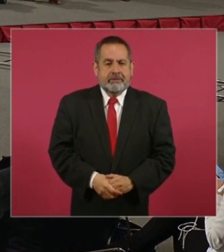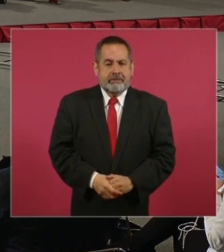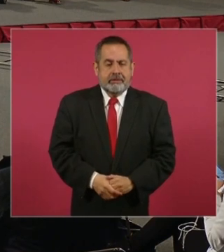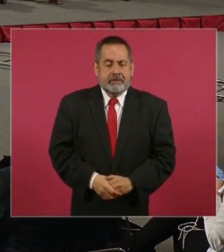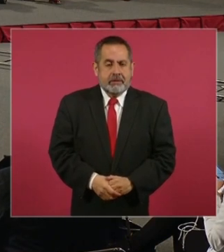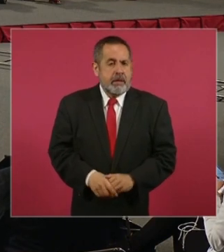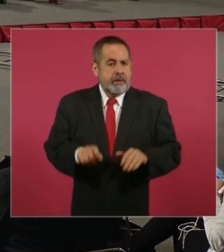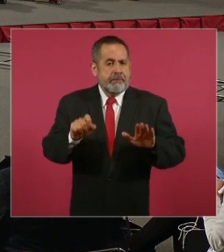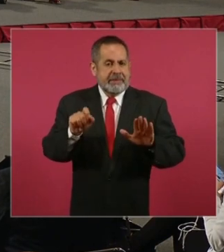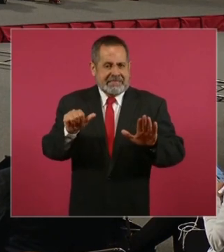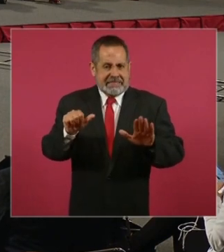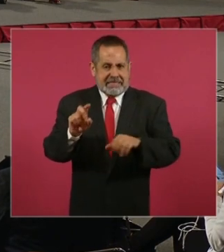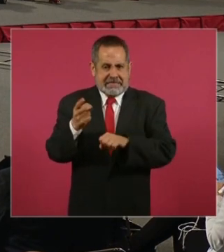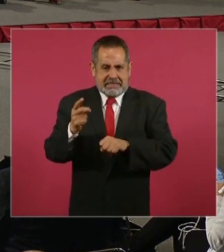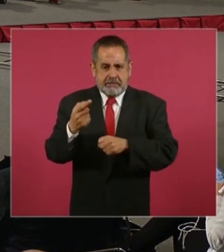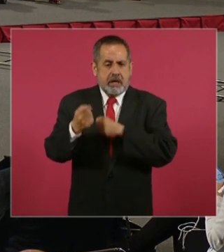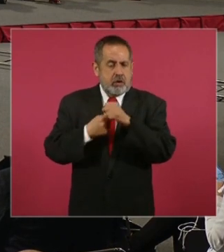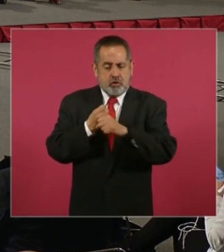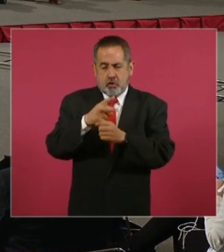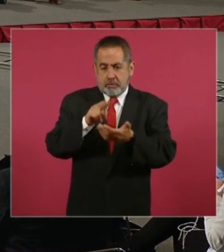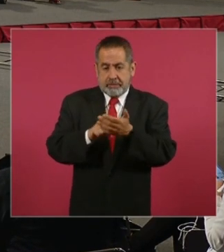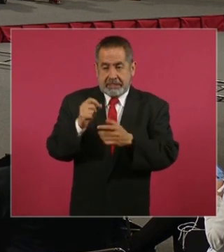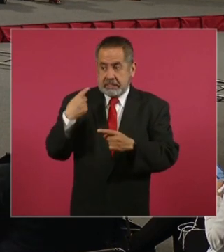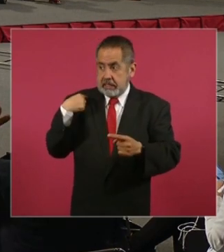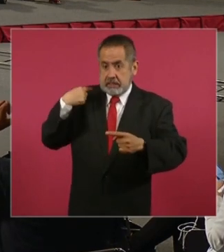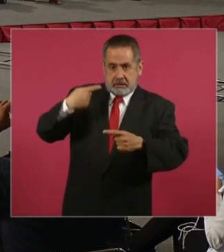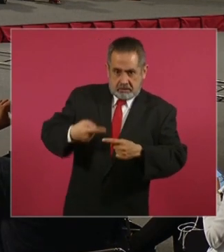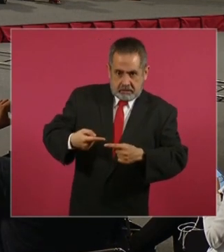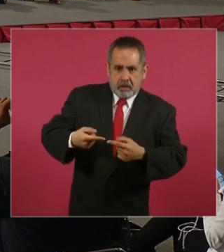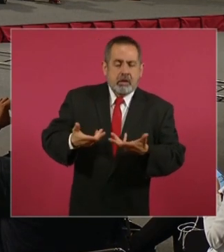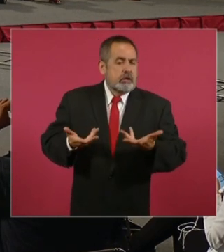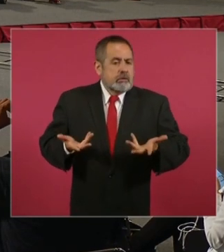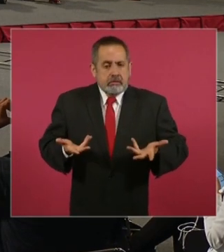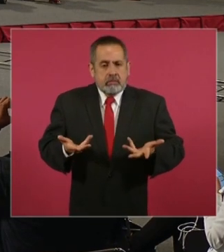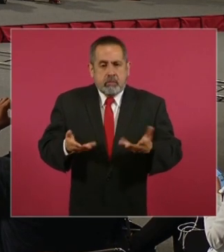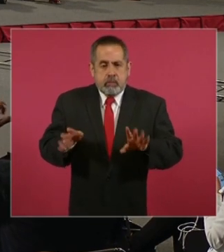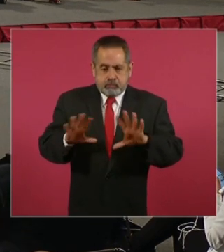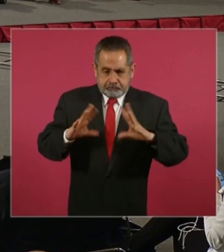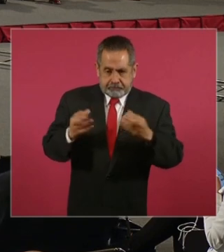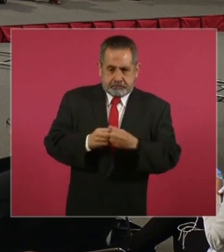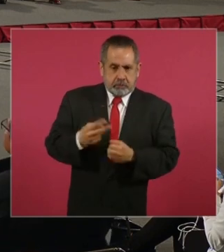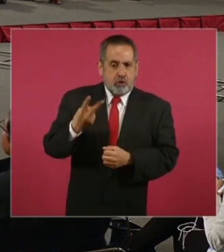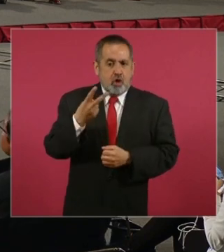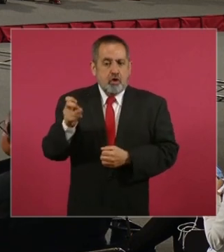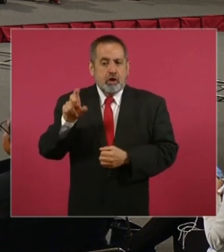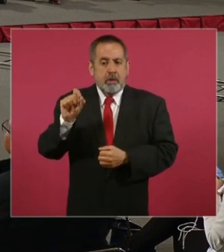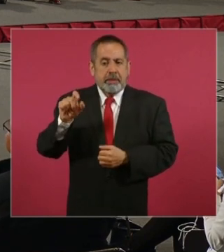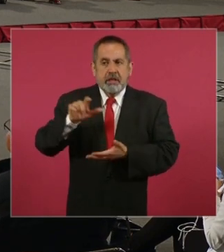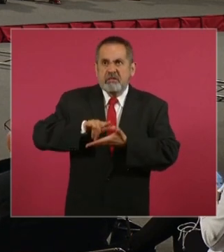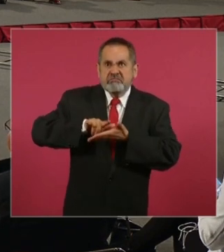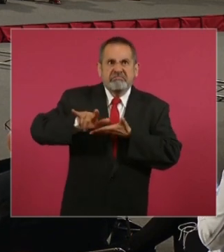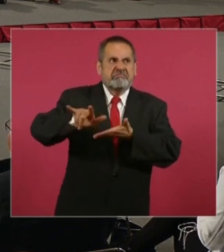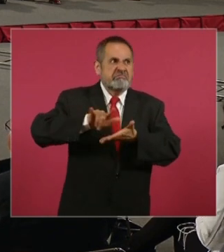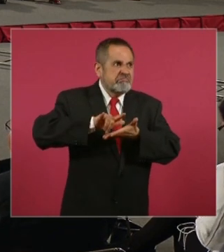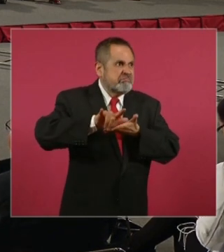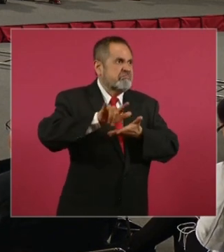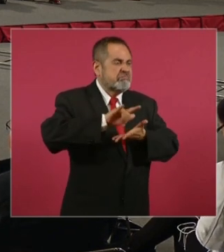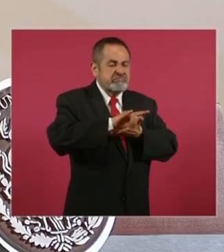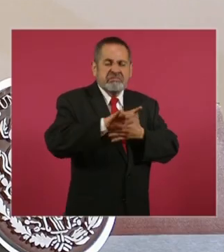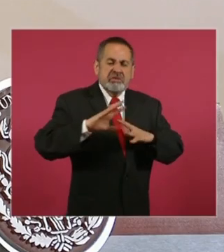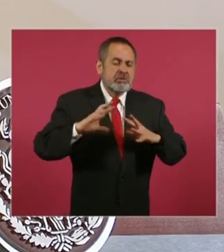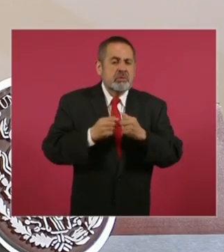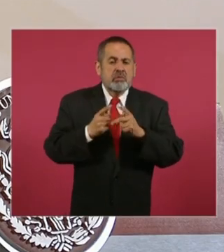El 26 de diciembre de 2023 a la fecha se realizaron 220 vuelos, representando en